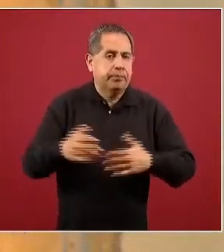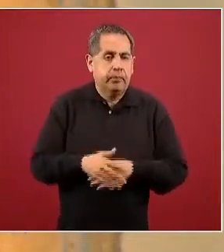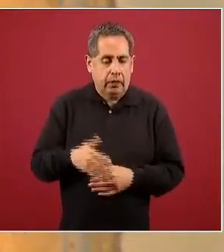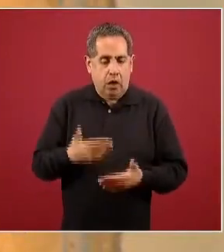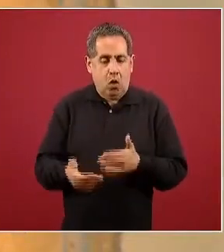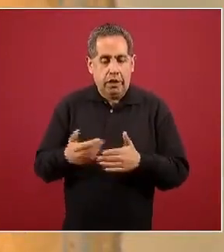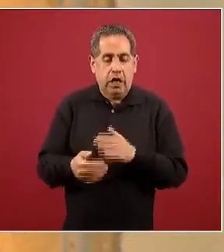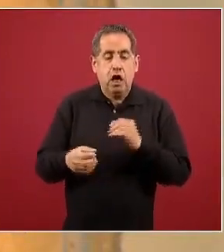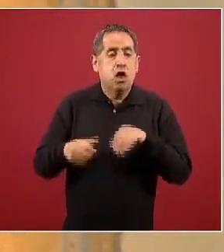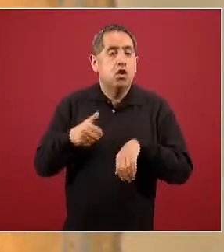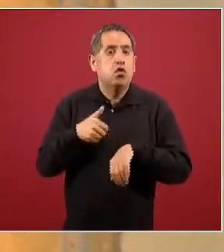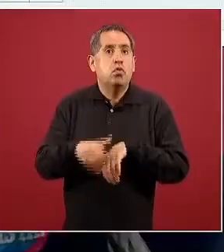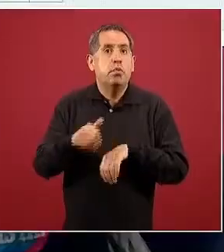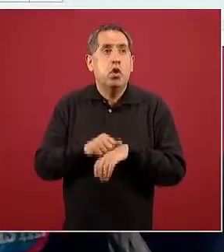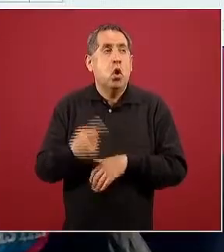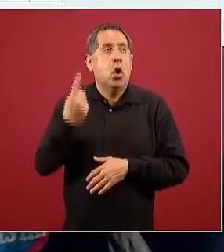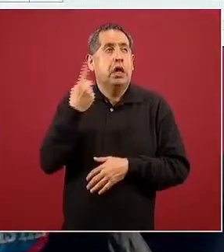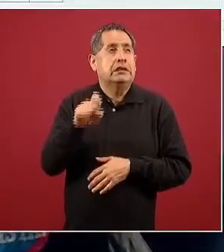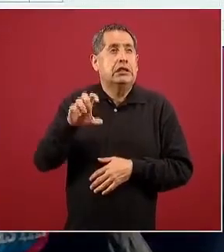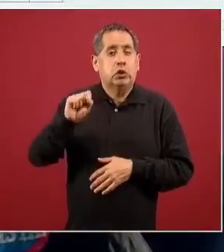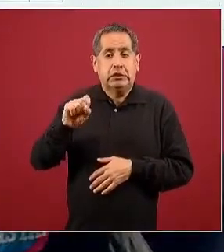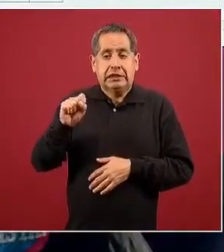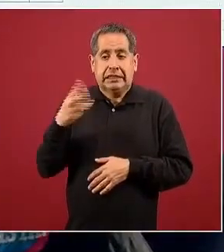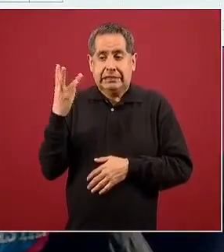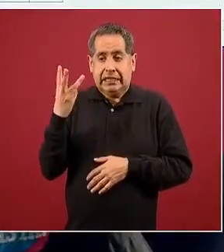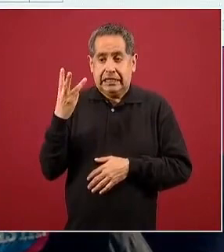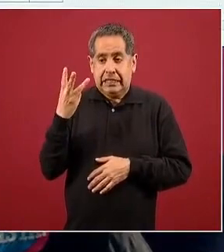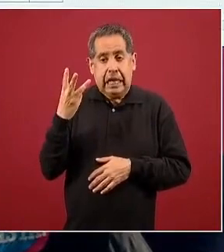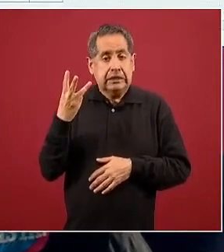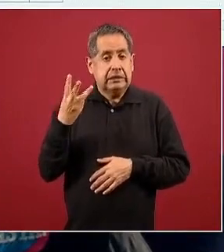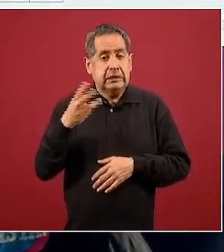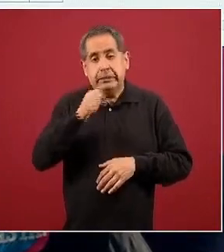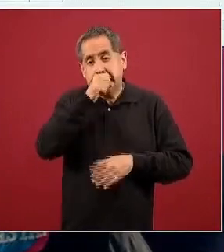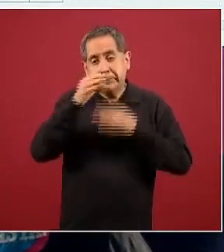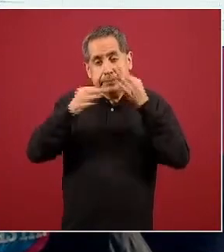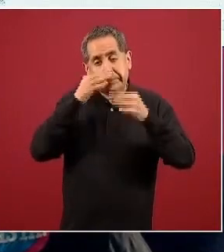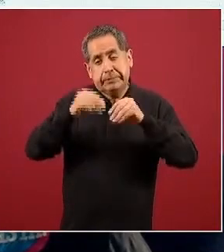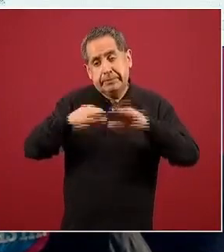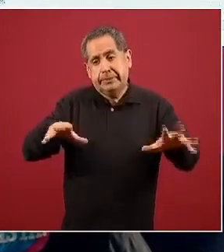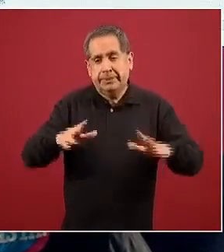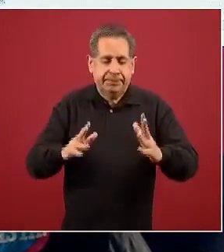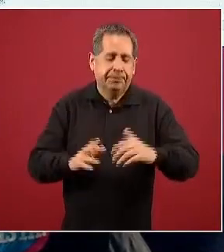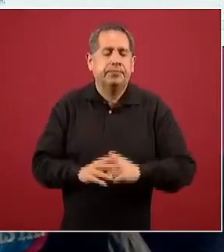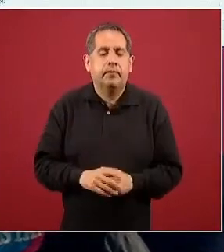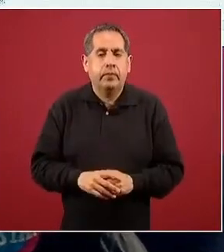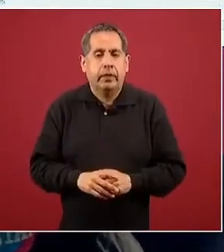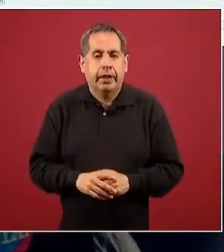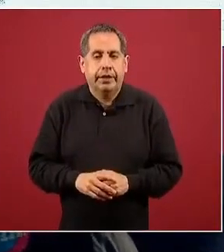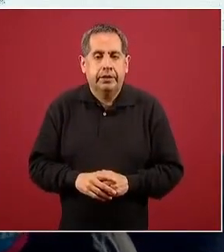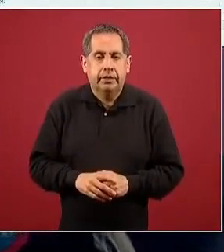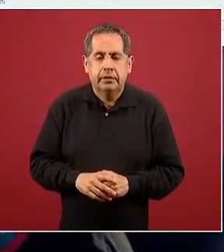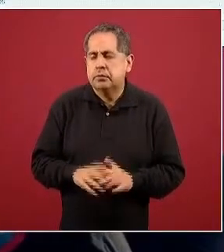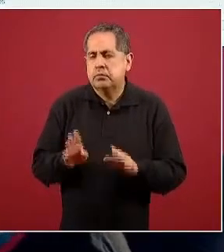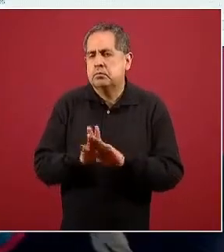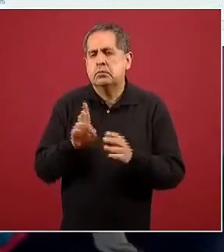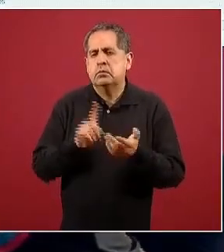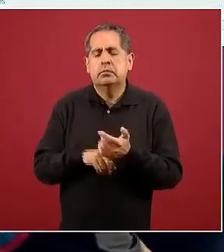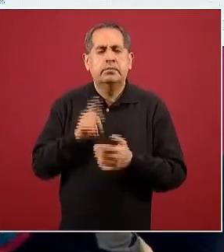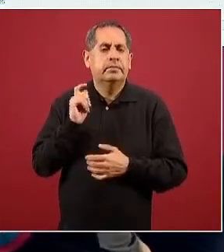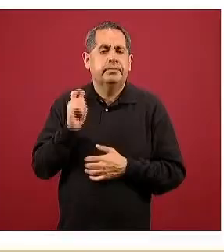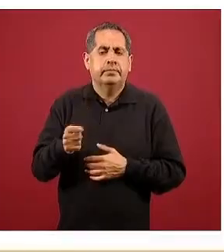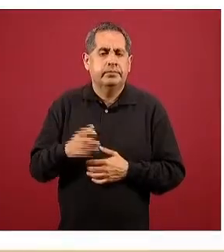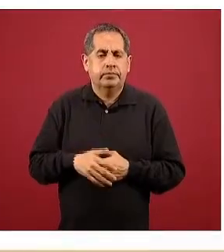y esta es la conferencia de prensa número 163. Vamos a empezar con el panorama,